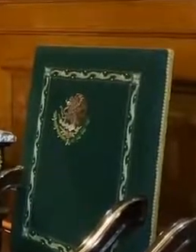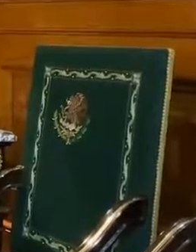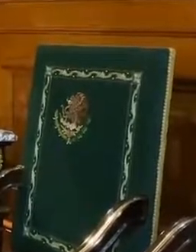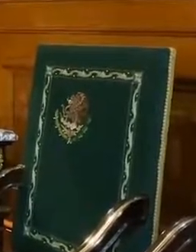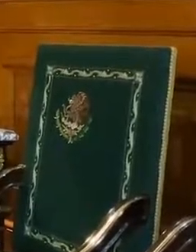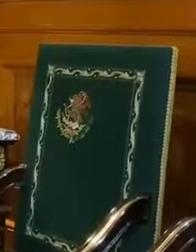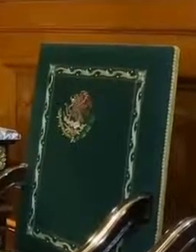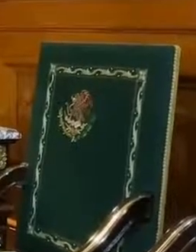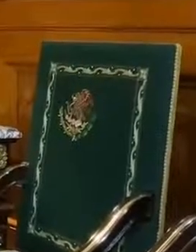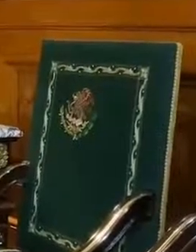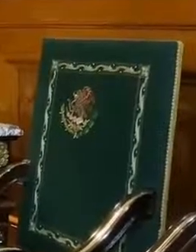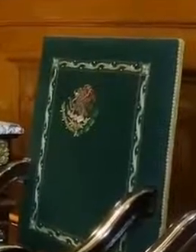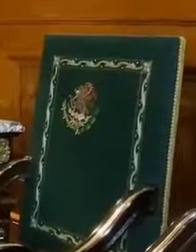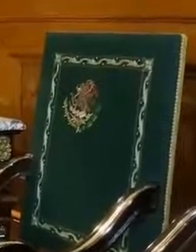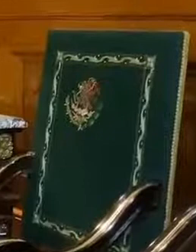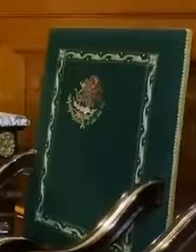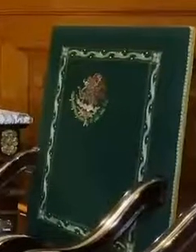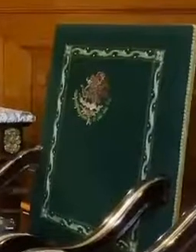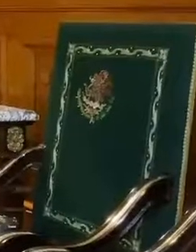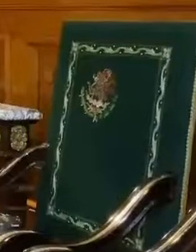que estamos